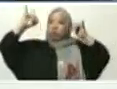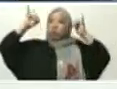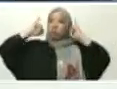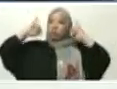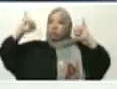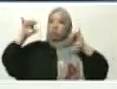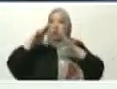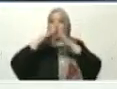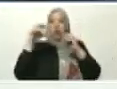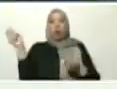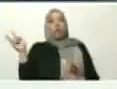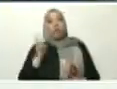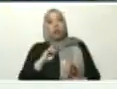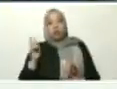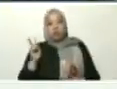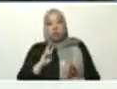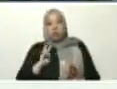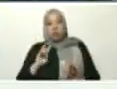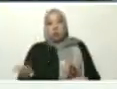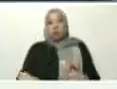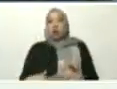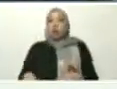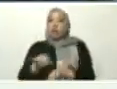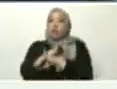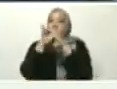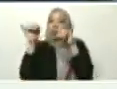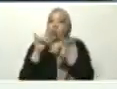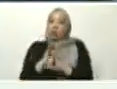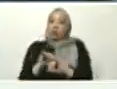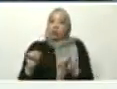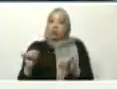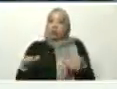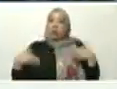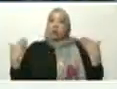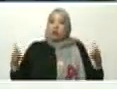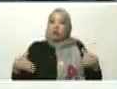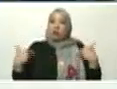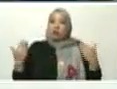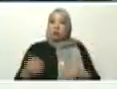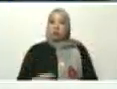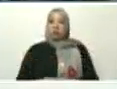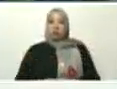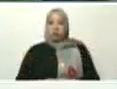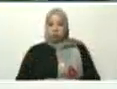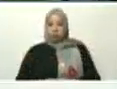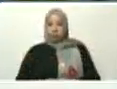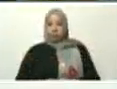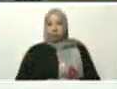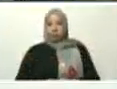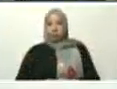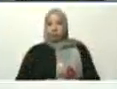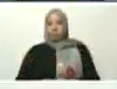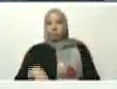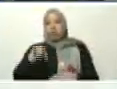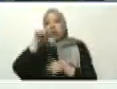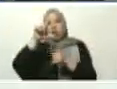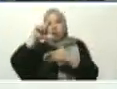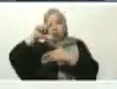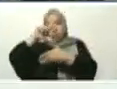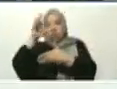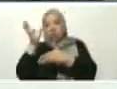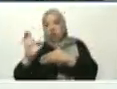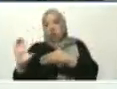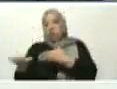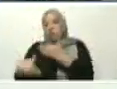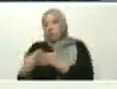Todos los venezolanos y venezolanas, para ser felices. Somos muy caribeños en eso. ¿Sí? Así que aquí está su patria,